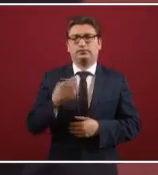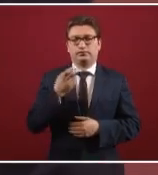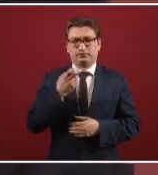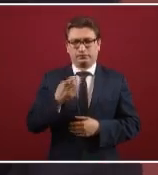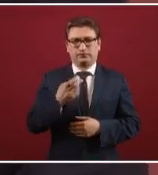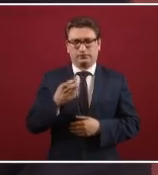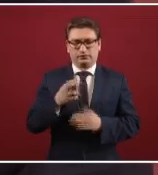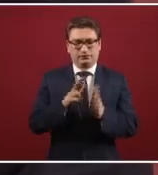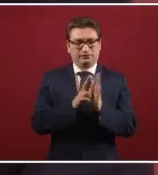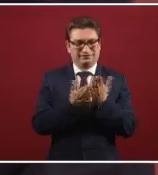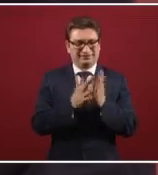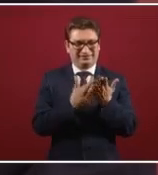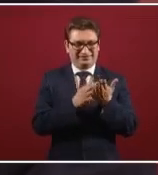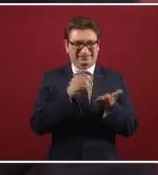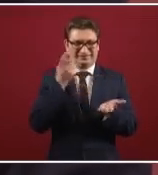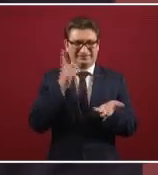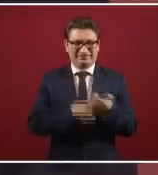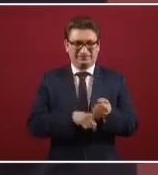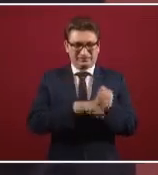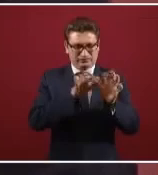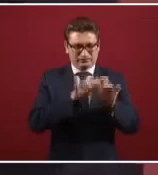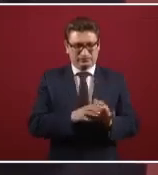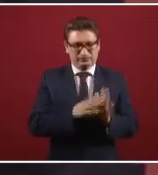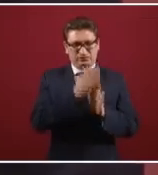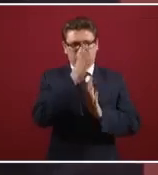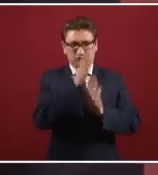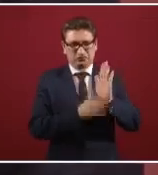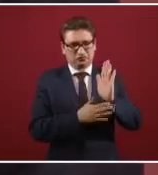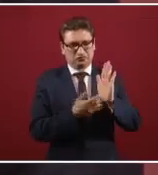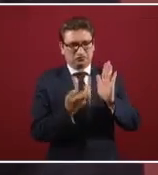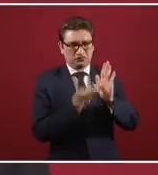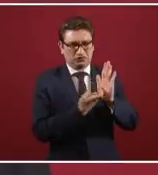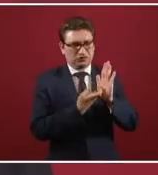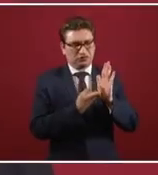revista en la portada